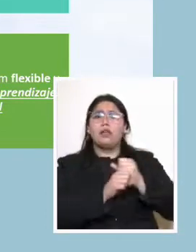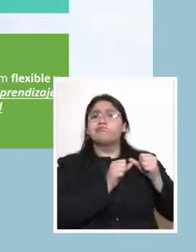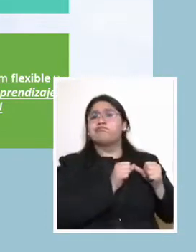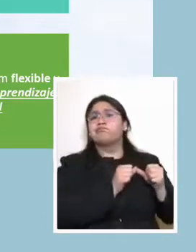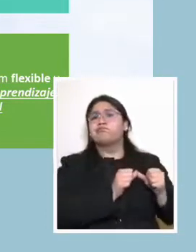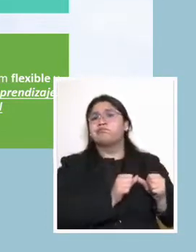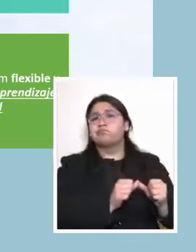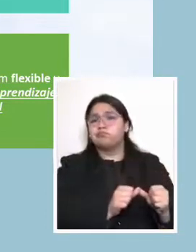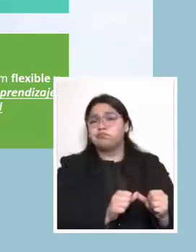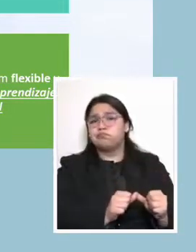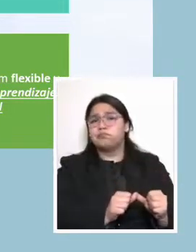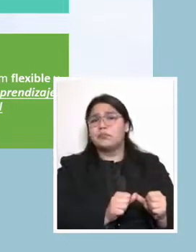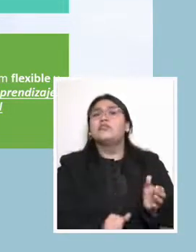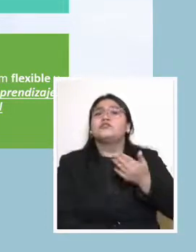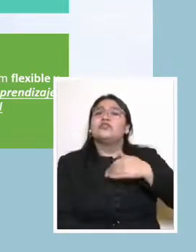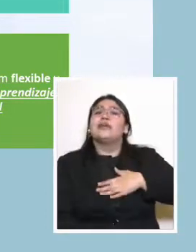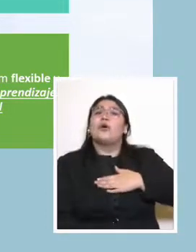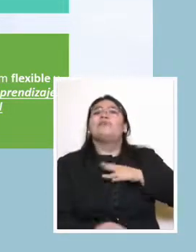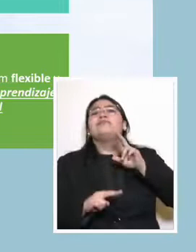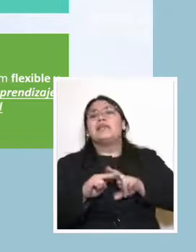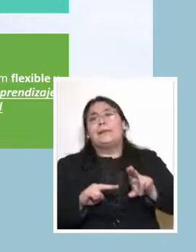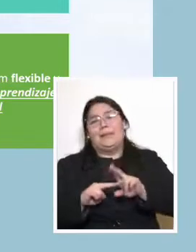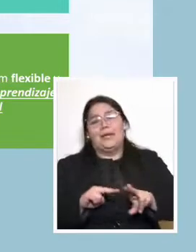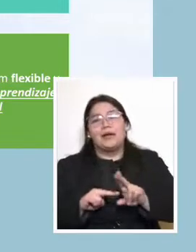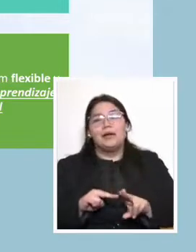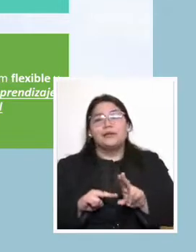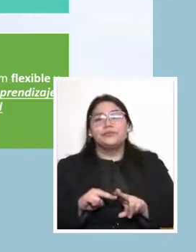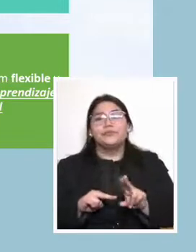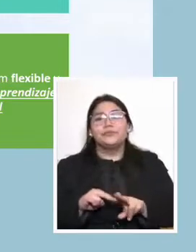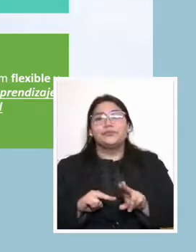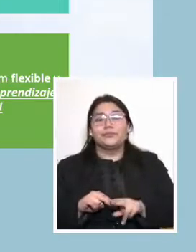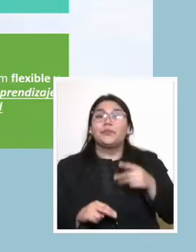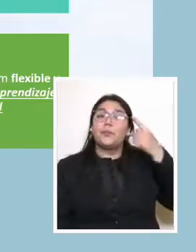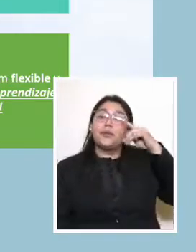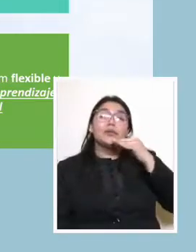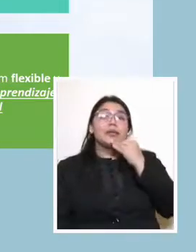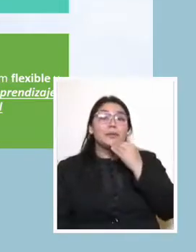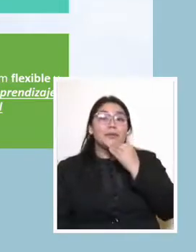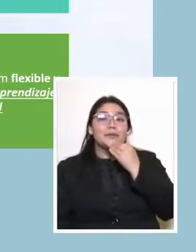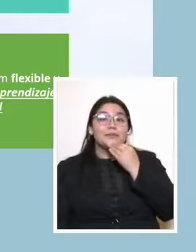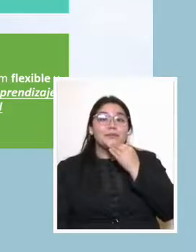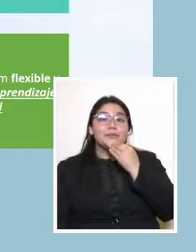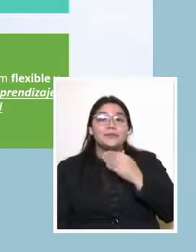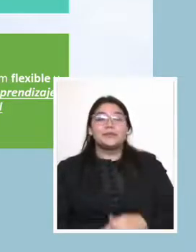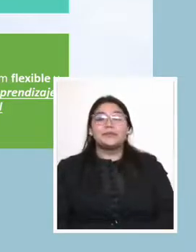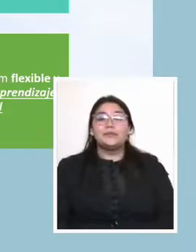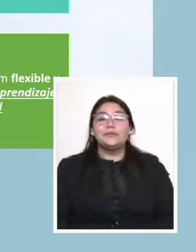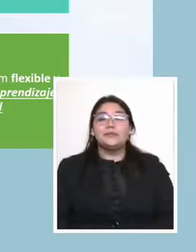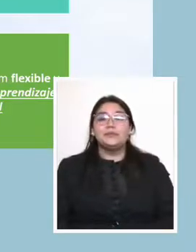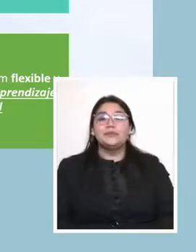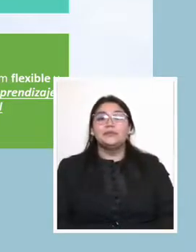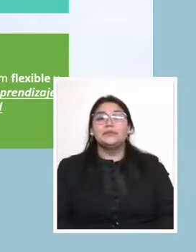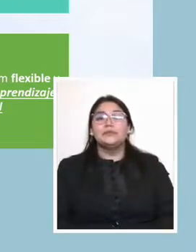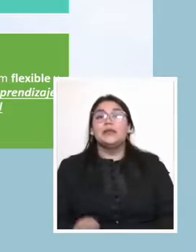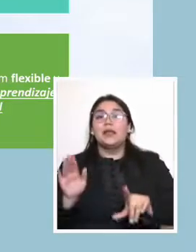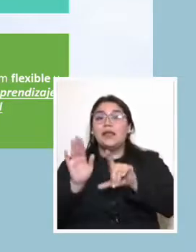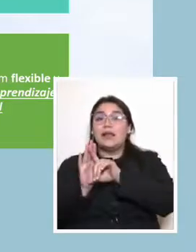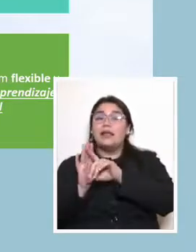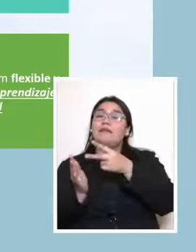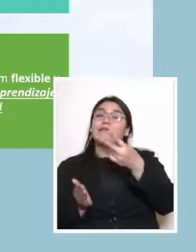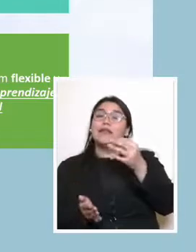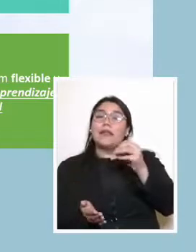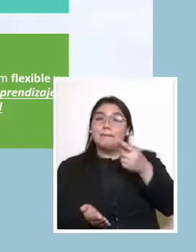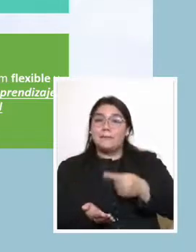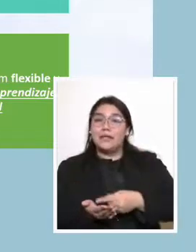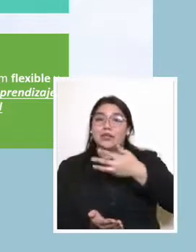Probablemente nos acerquemos a una reparación en este ámbito. Pero también implica poder profundizar en aquello que la ley 20.903, que